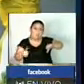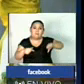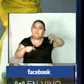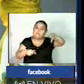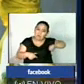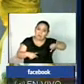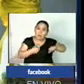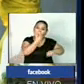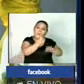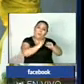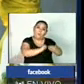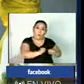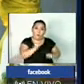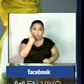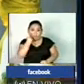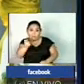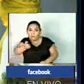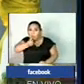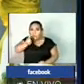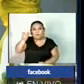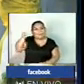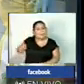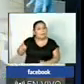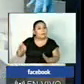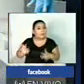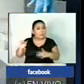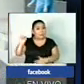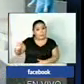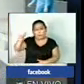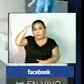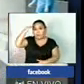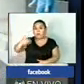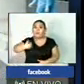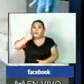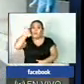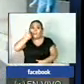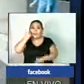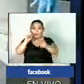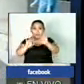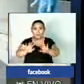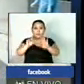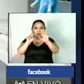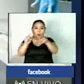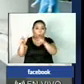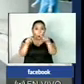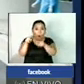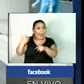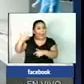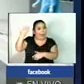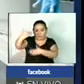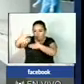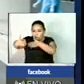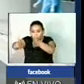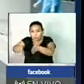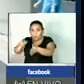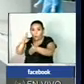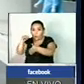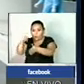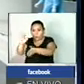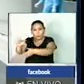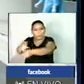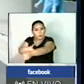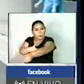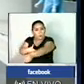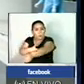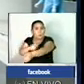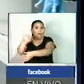fallecida y la buena noticia usted la tiene ahí en sus pantallas esta jovencita de 16 años que estuvo en la unidad de cuidados intensivos su vida estuvo